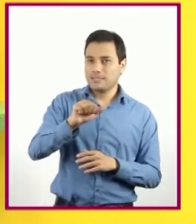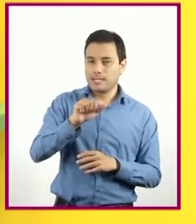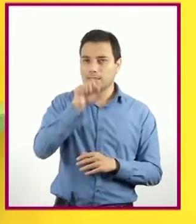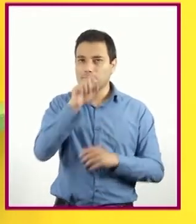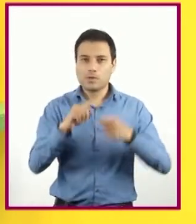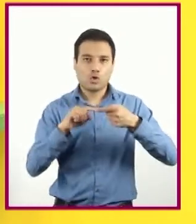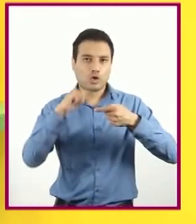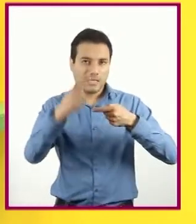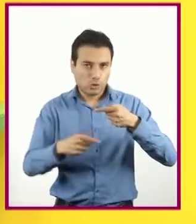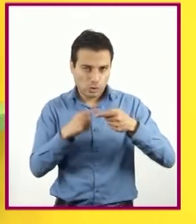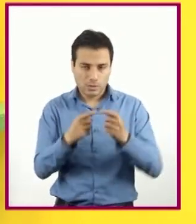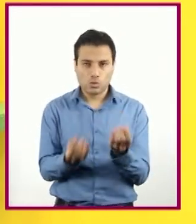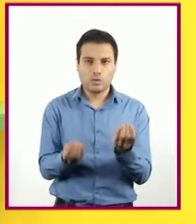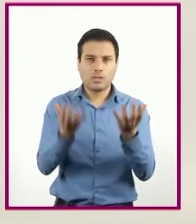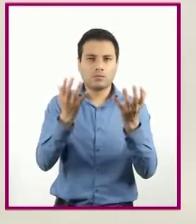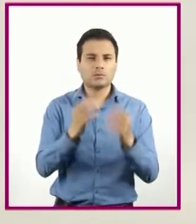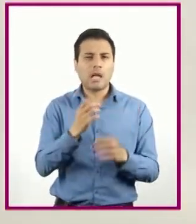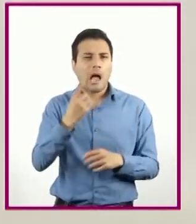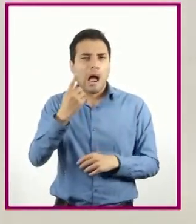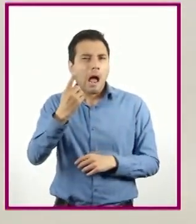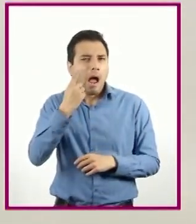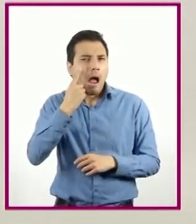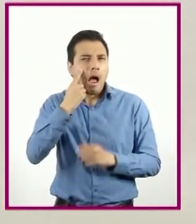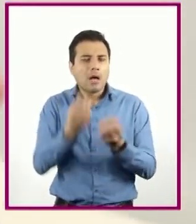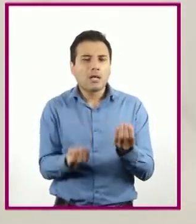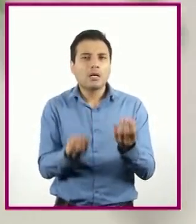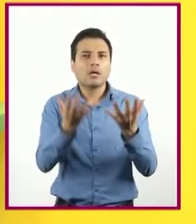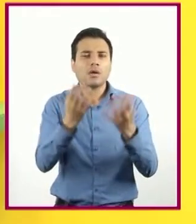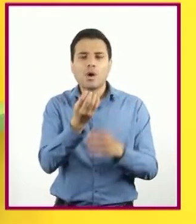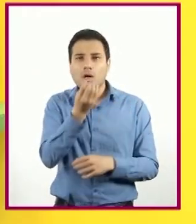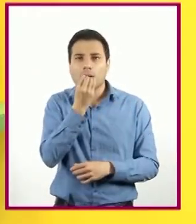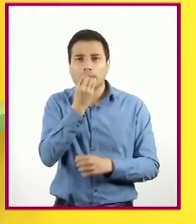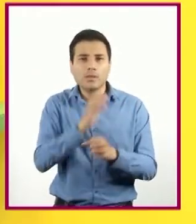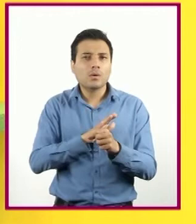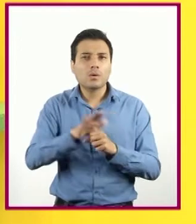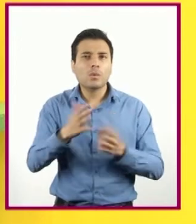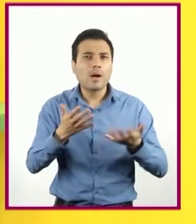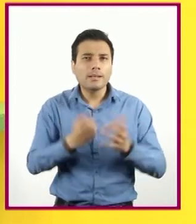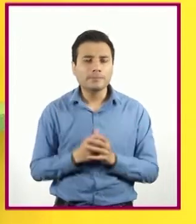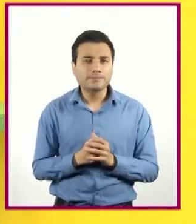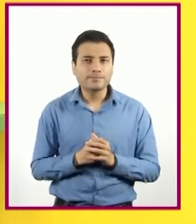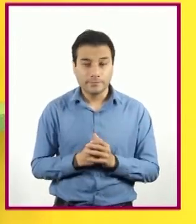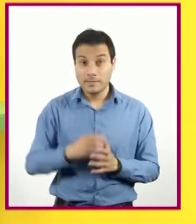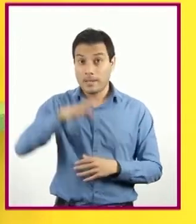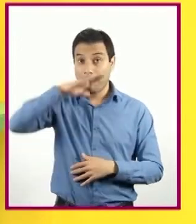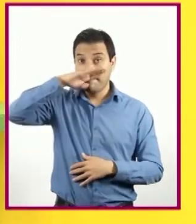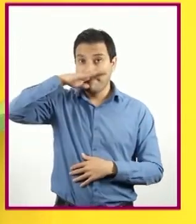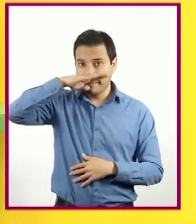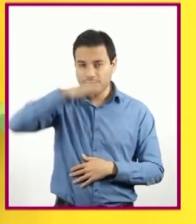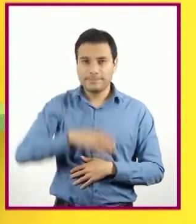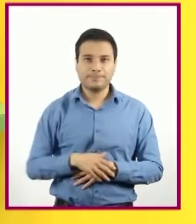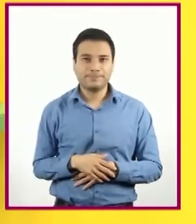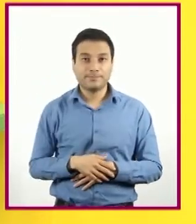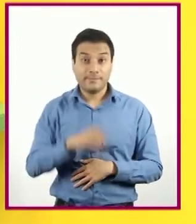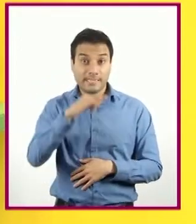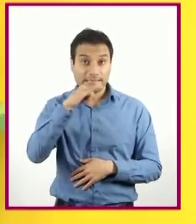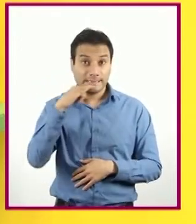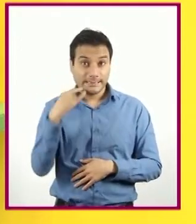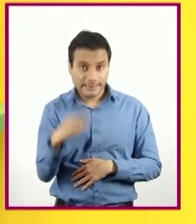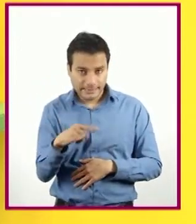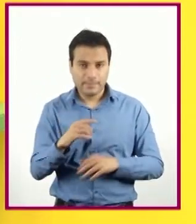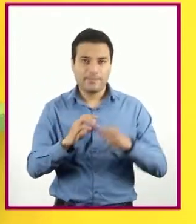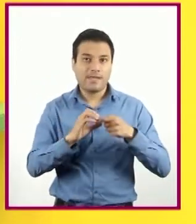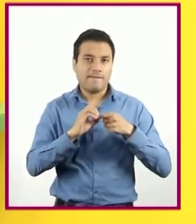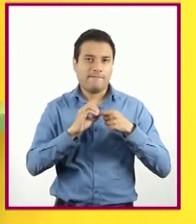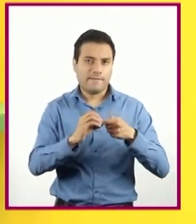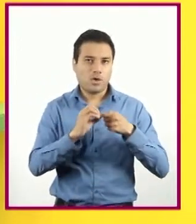Los principales cultivos base de su alimentación fueron el maíz, chile,